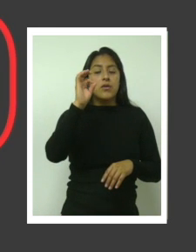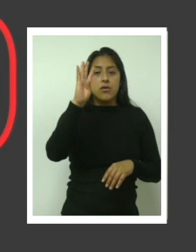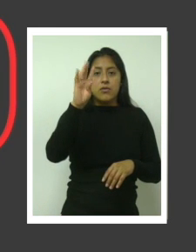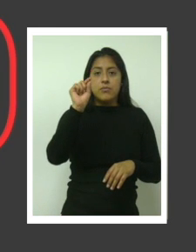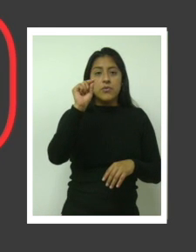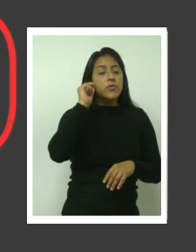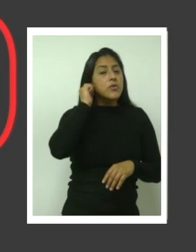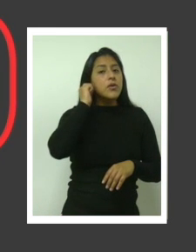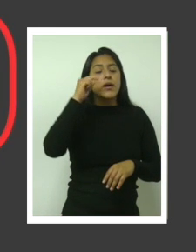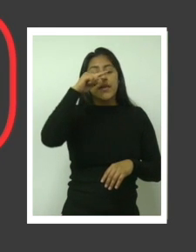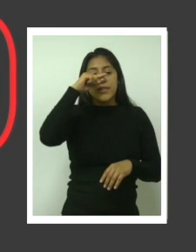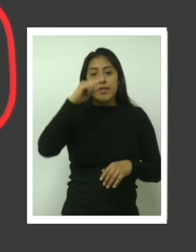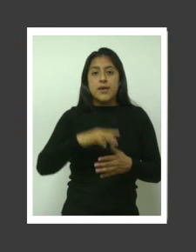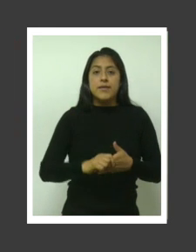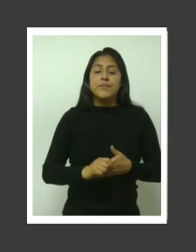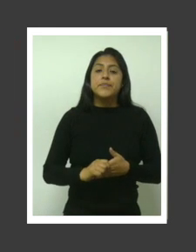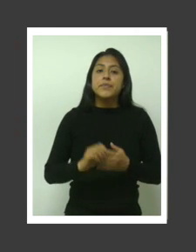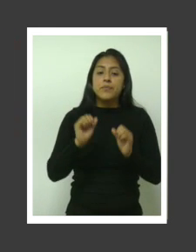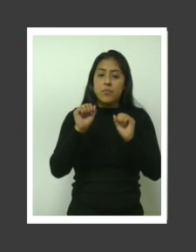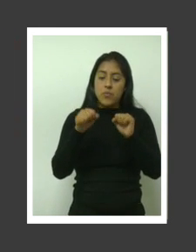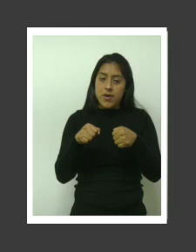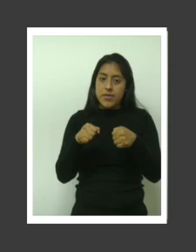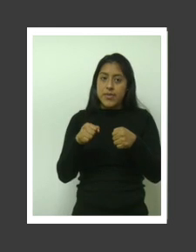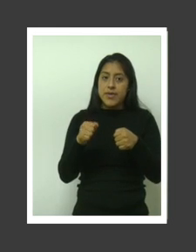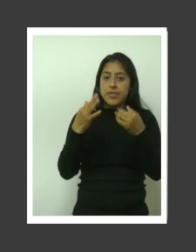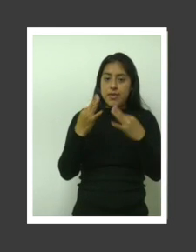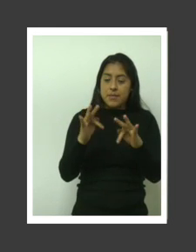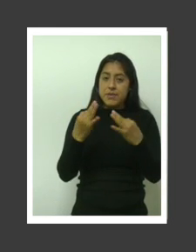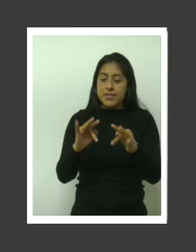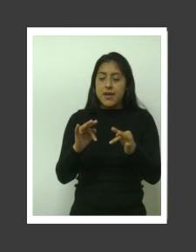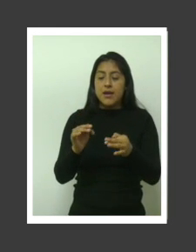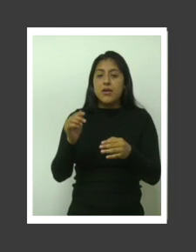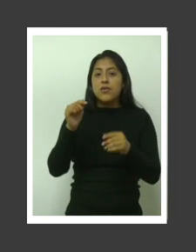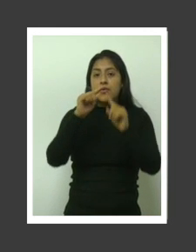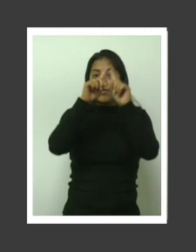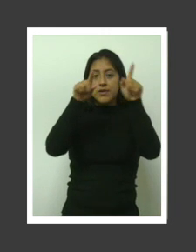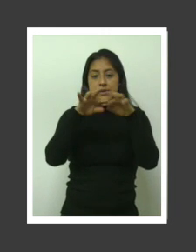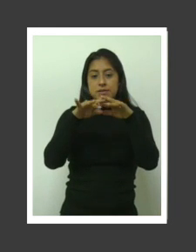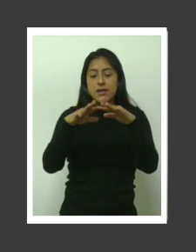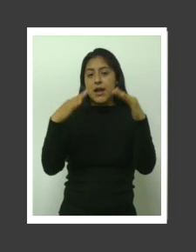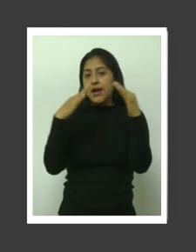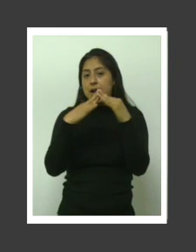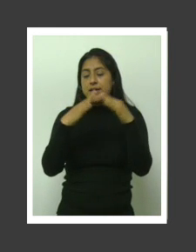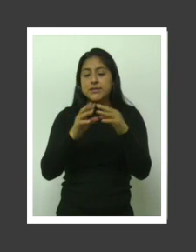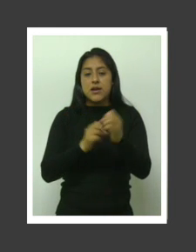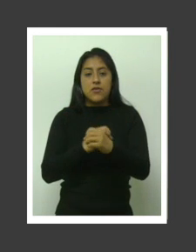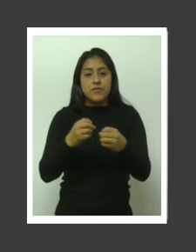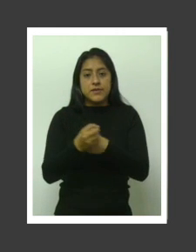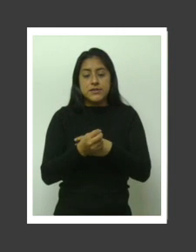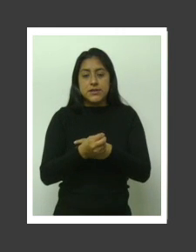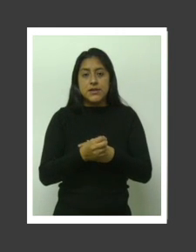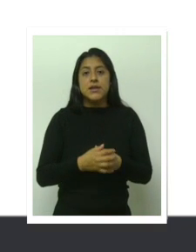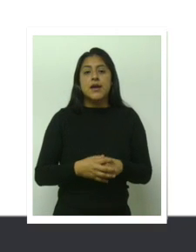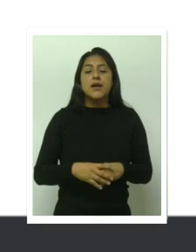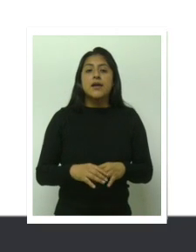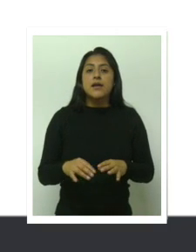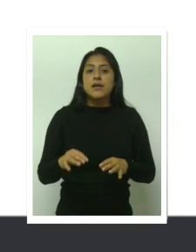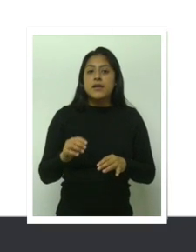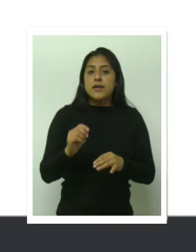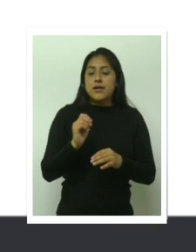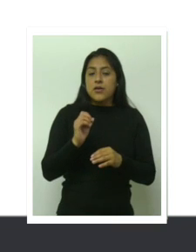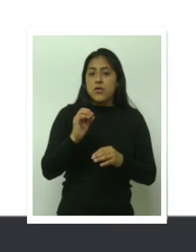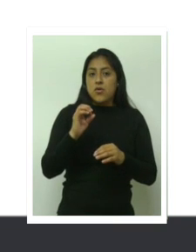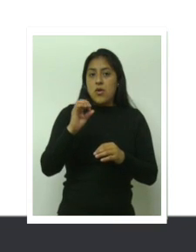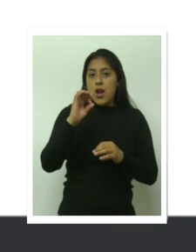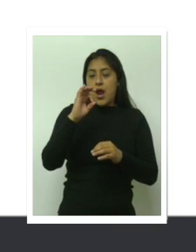www.renap.gov.gt o descargando la aplicación RENAP SE. El costo del certificado de nacimiento en cualquier oficina registral